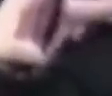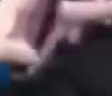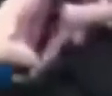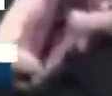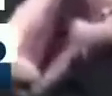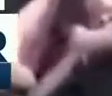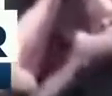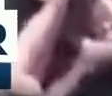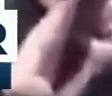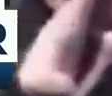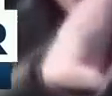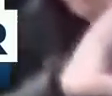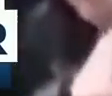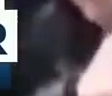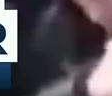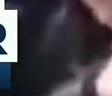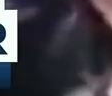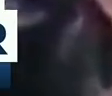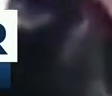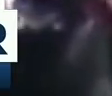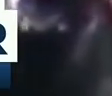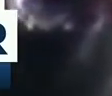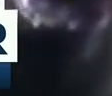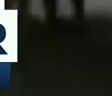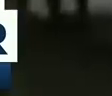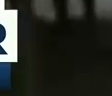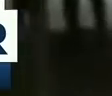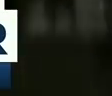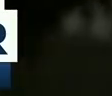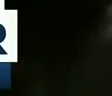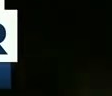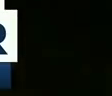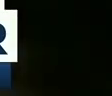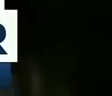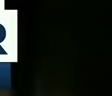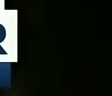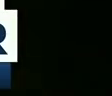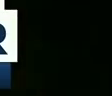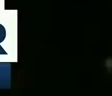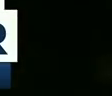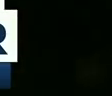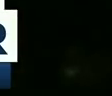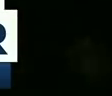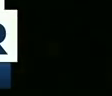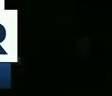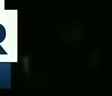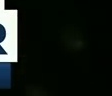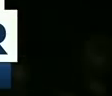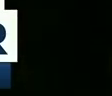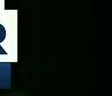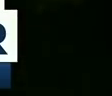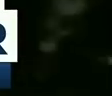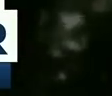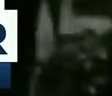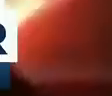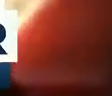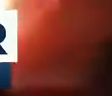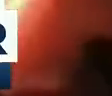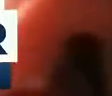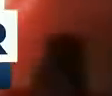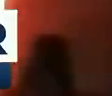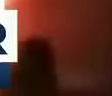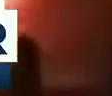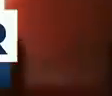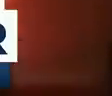Indignación en México tras el asesinato de una niña de 12 años que había sido secuestrada. Los manifestantes quemaron un edificio